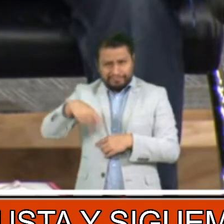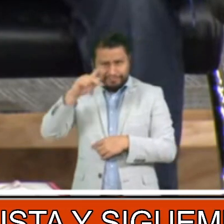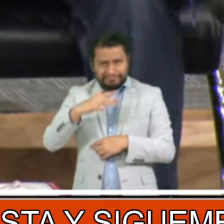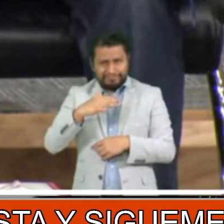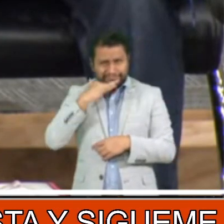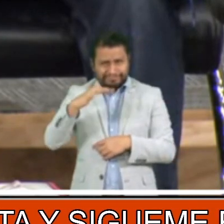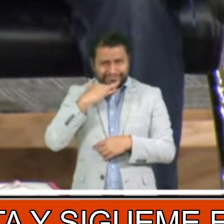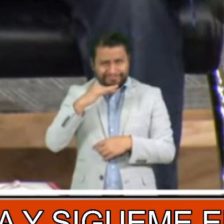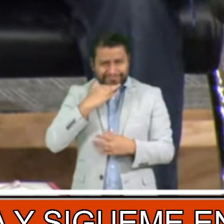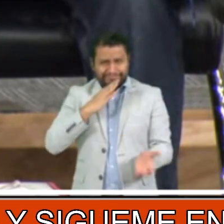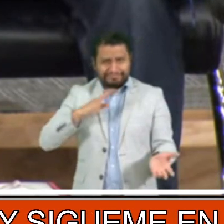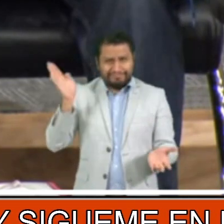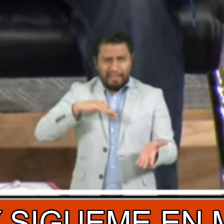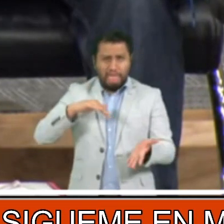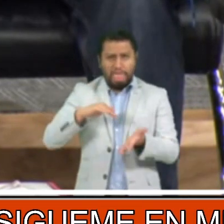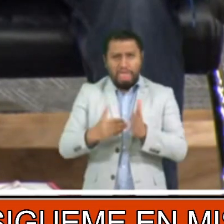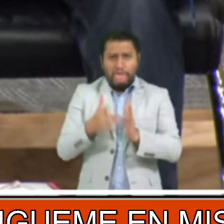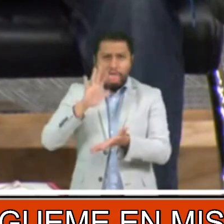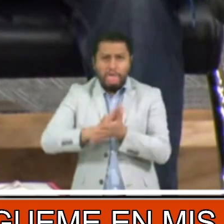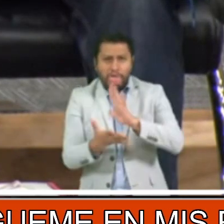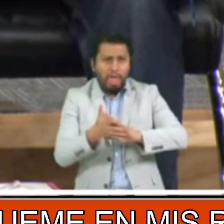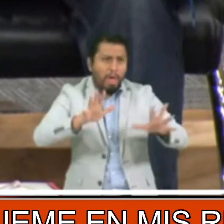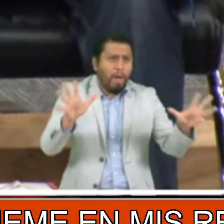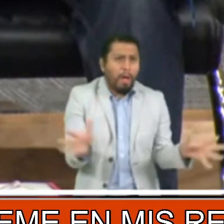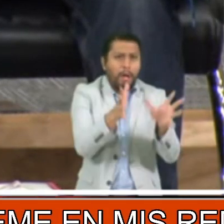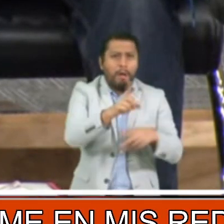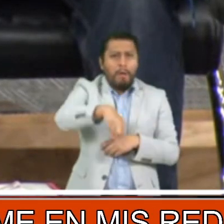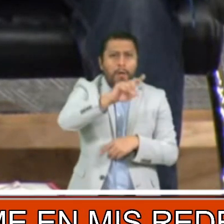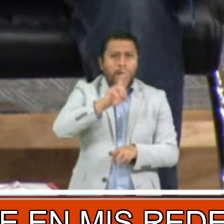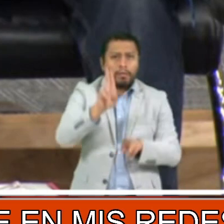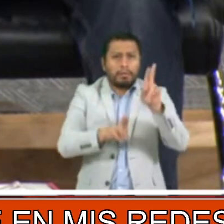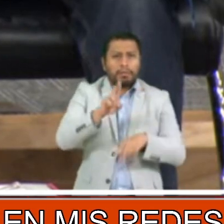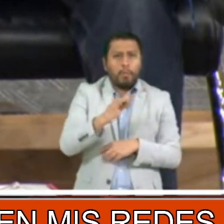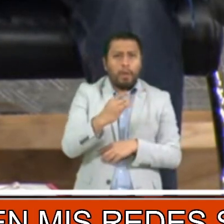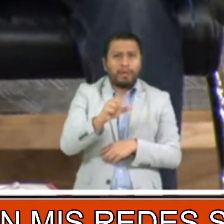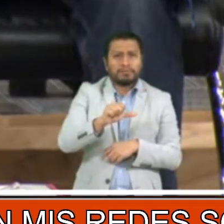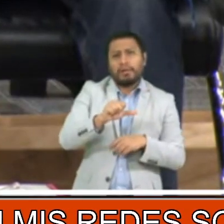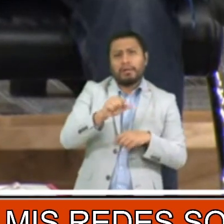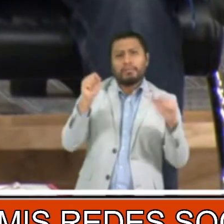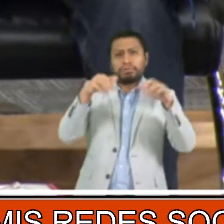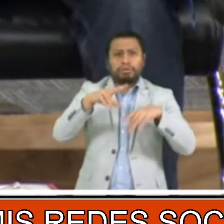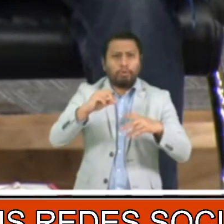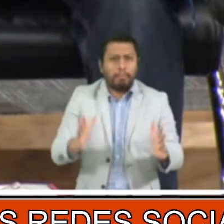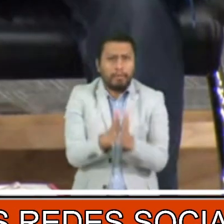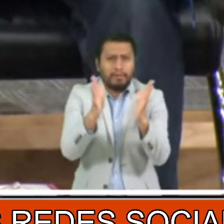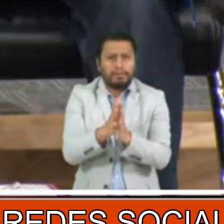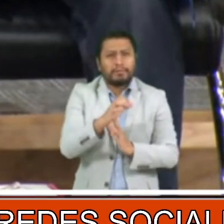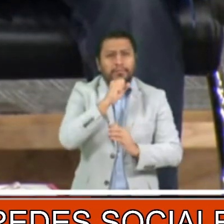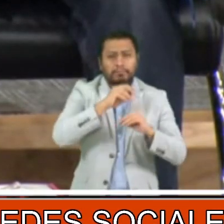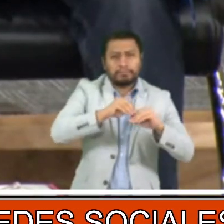de quienes han promovido la no participación en este ejercicio de democracia participativa de los